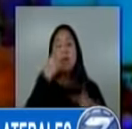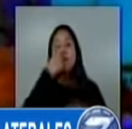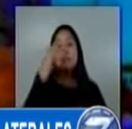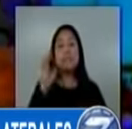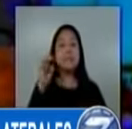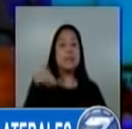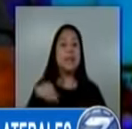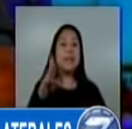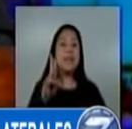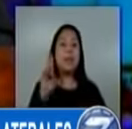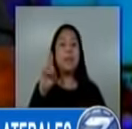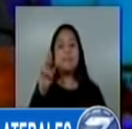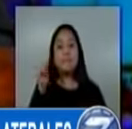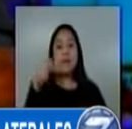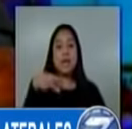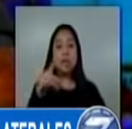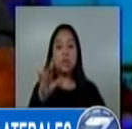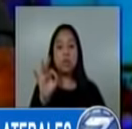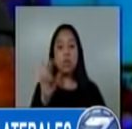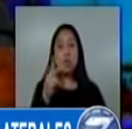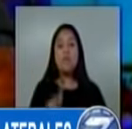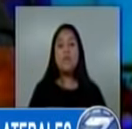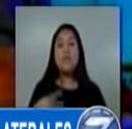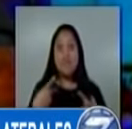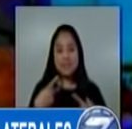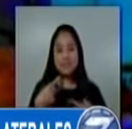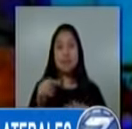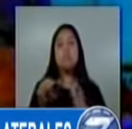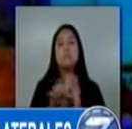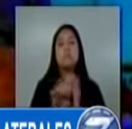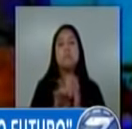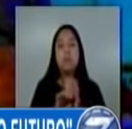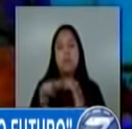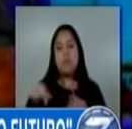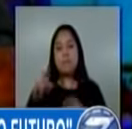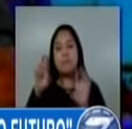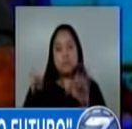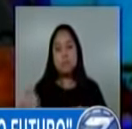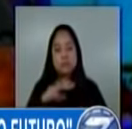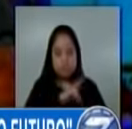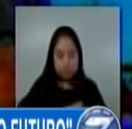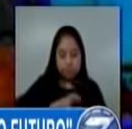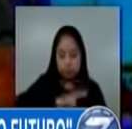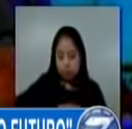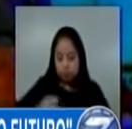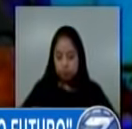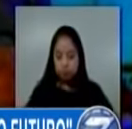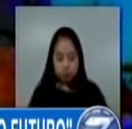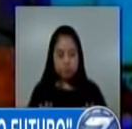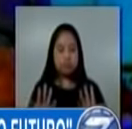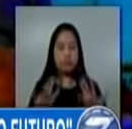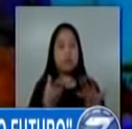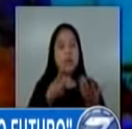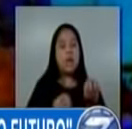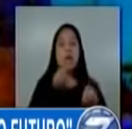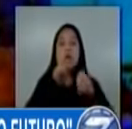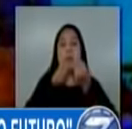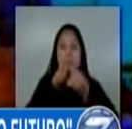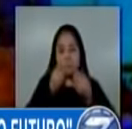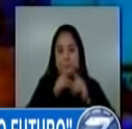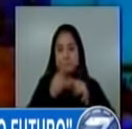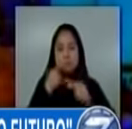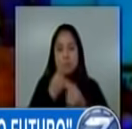la posibilidad de recursos que les permitan el desarrollo de sus tierras, la recuperación de la masa